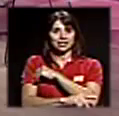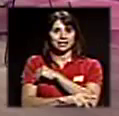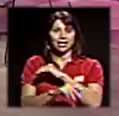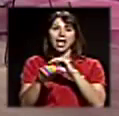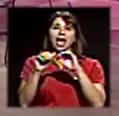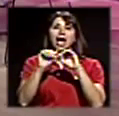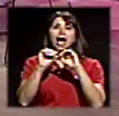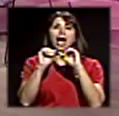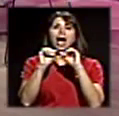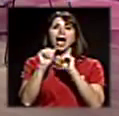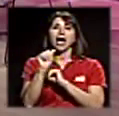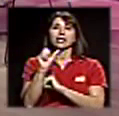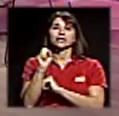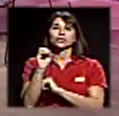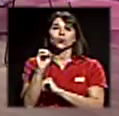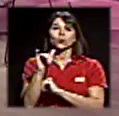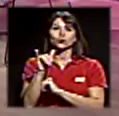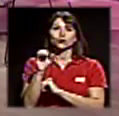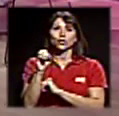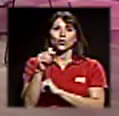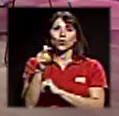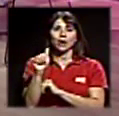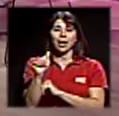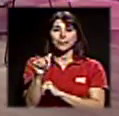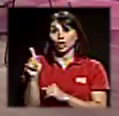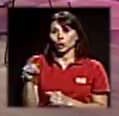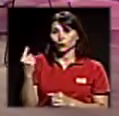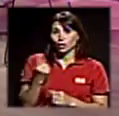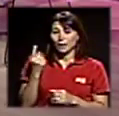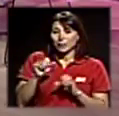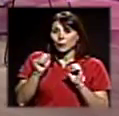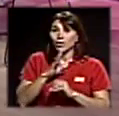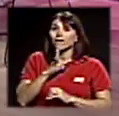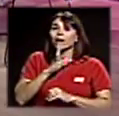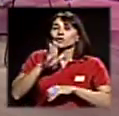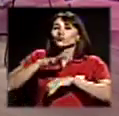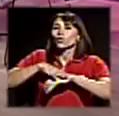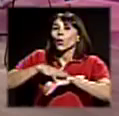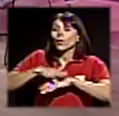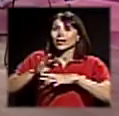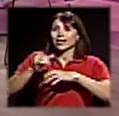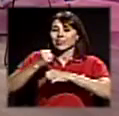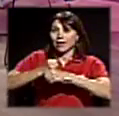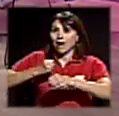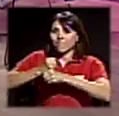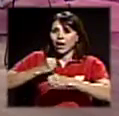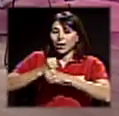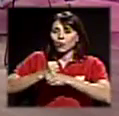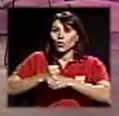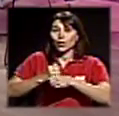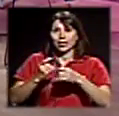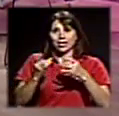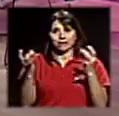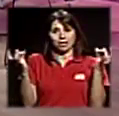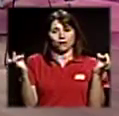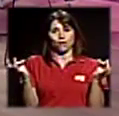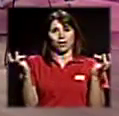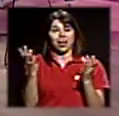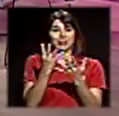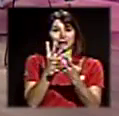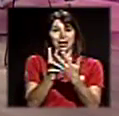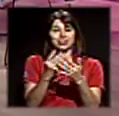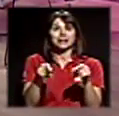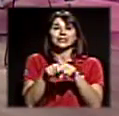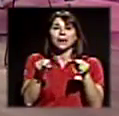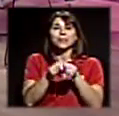solo de la intervención que hizo Antonio y que se ha hecho también en el tema de yoga en las cárceles, sino de los